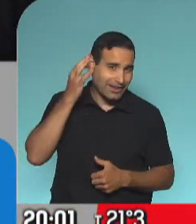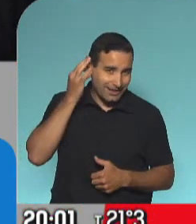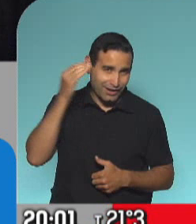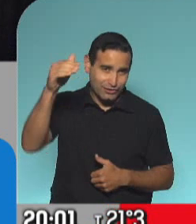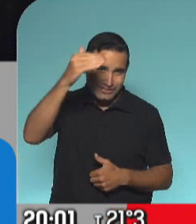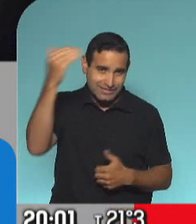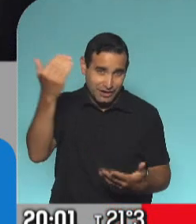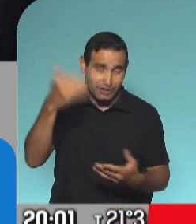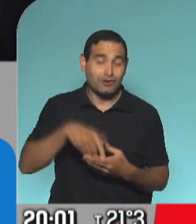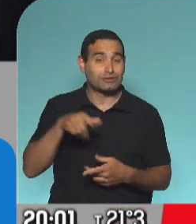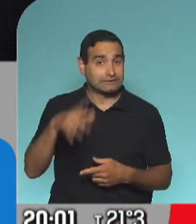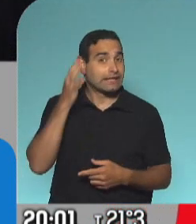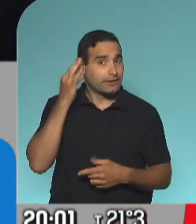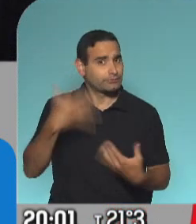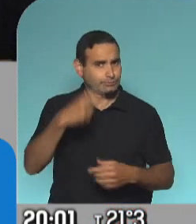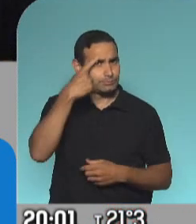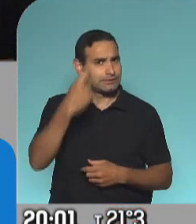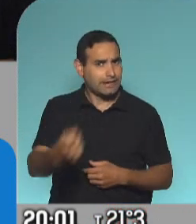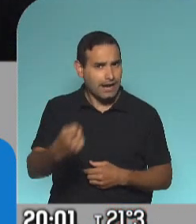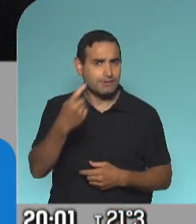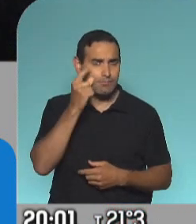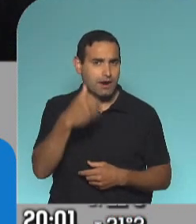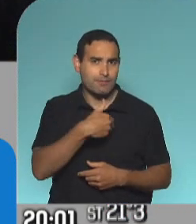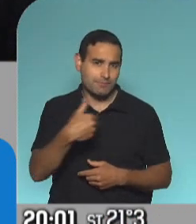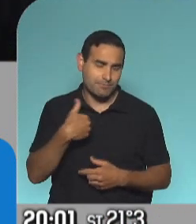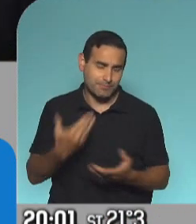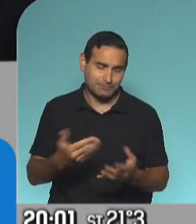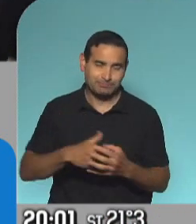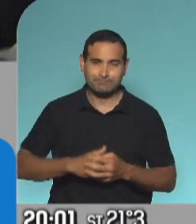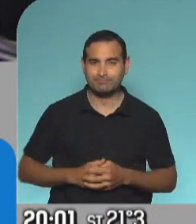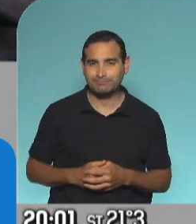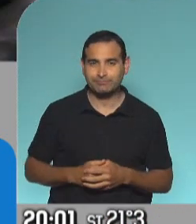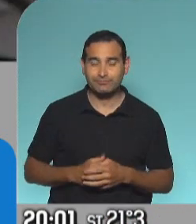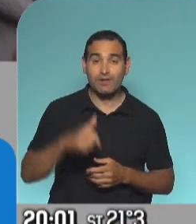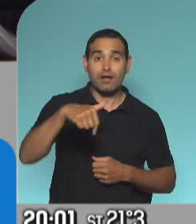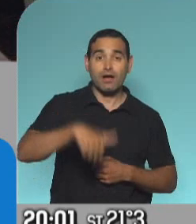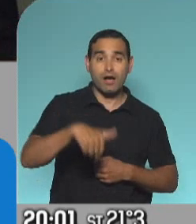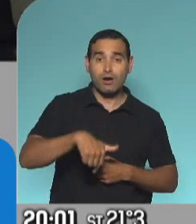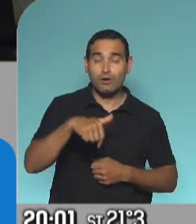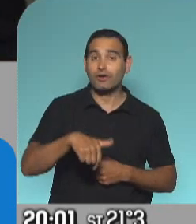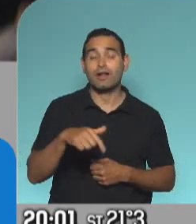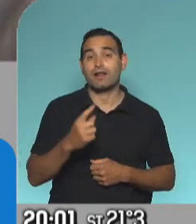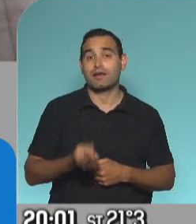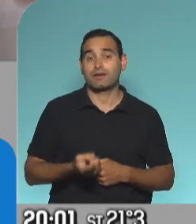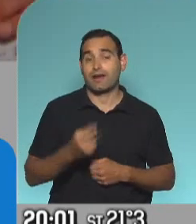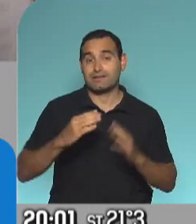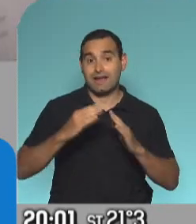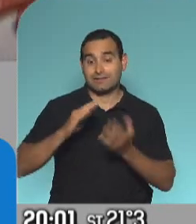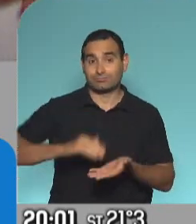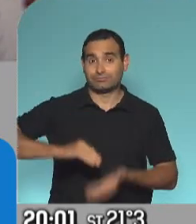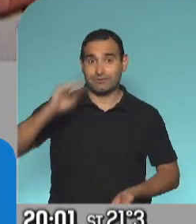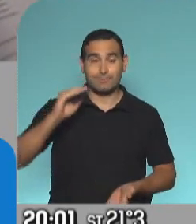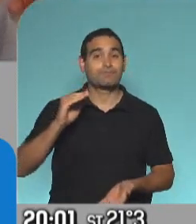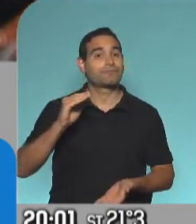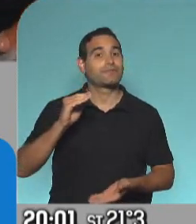tanto extrañaba últimamente y que eran sus padres. Y estamos en la primer casa que tuvo Diego, es Lascano